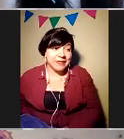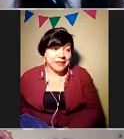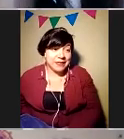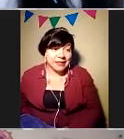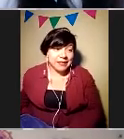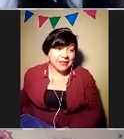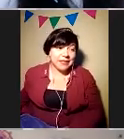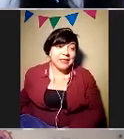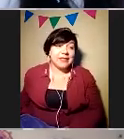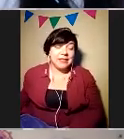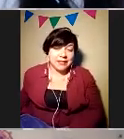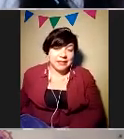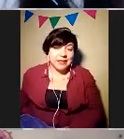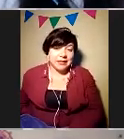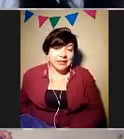sea